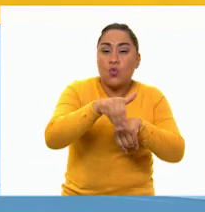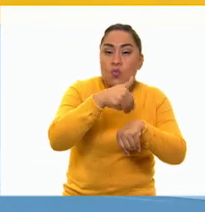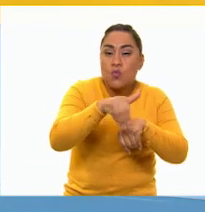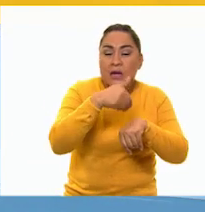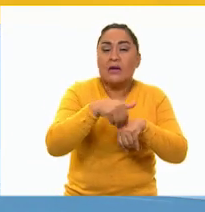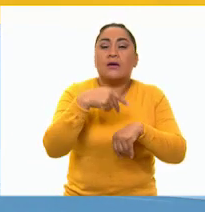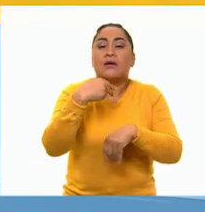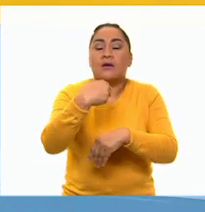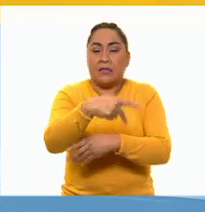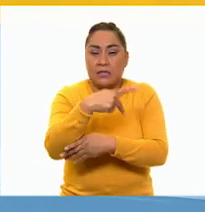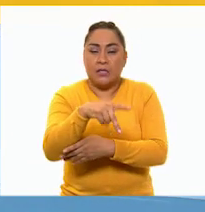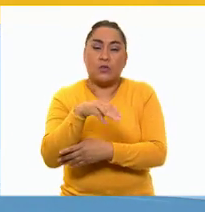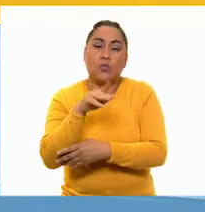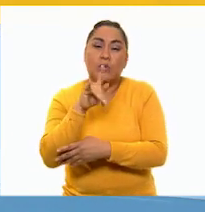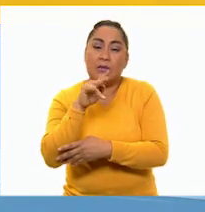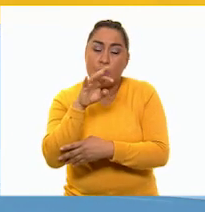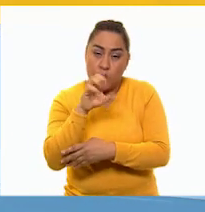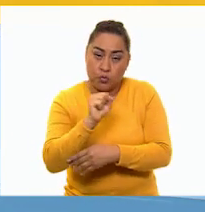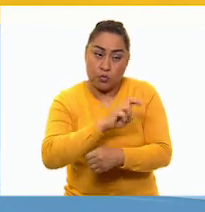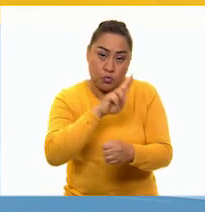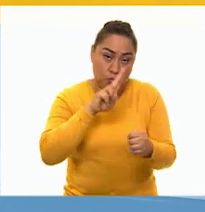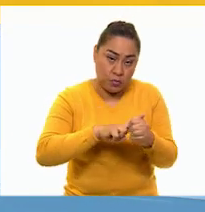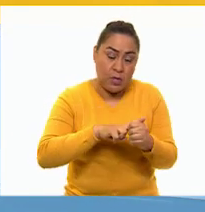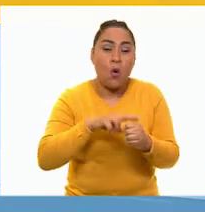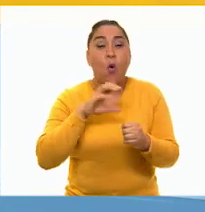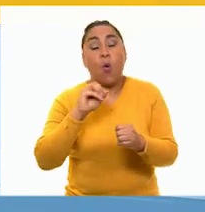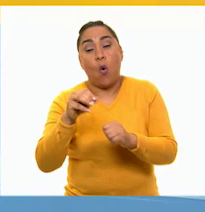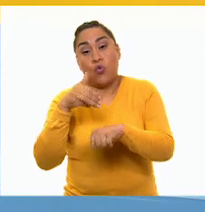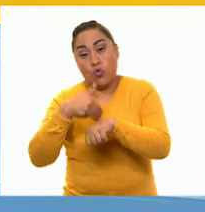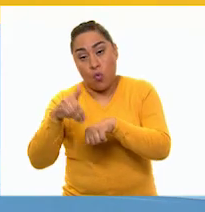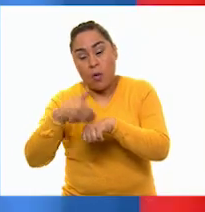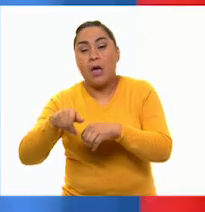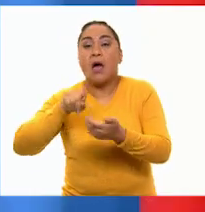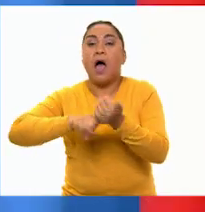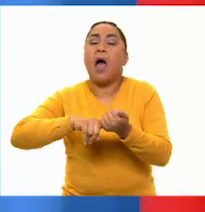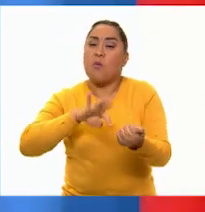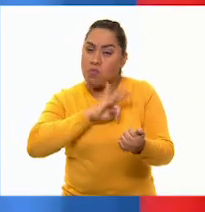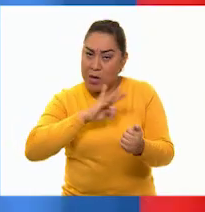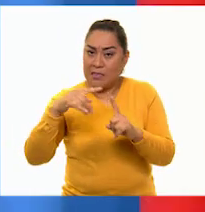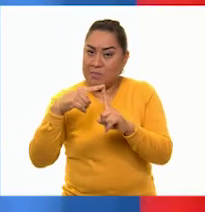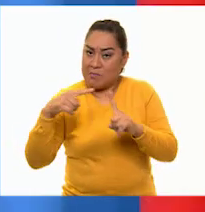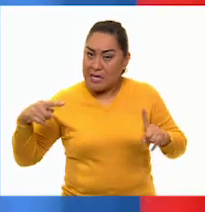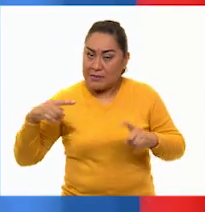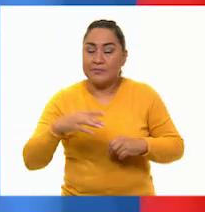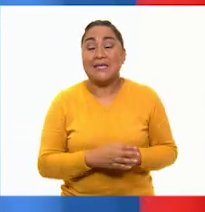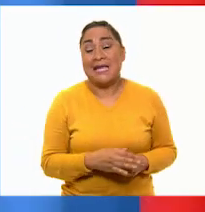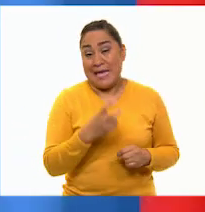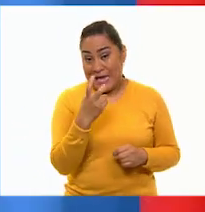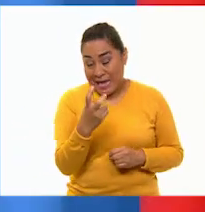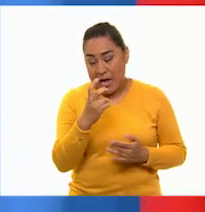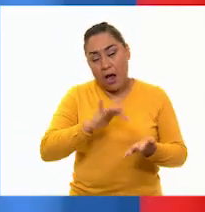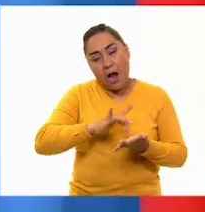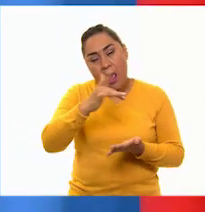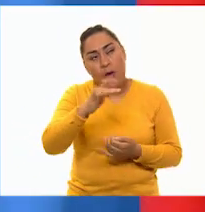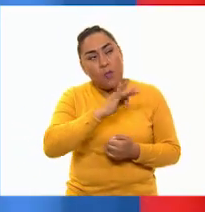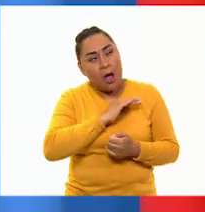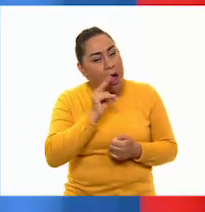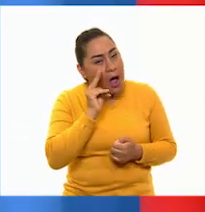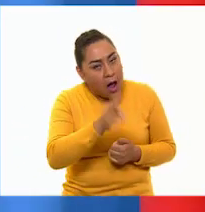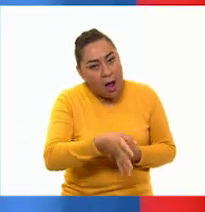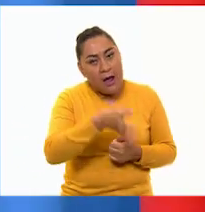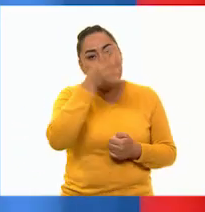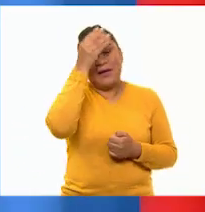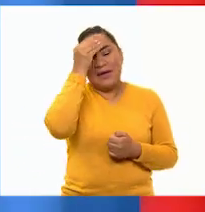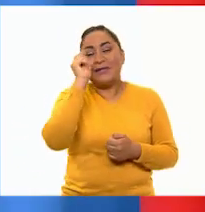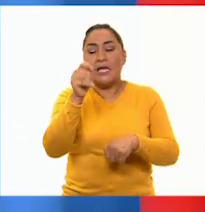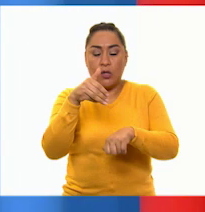número natural y a los números que son divisores de algunos números. Así es, y esto nos permite conocer mejor, en este caso, a